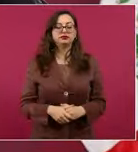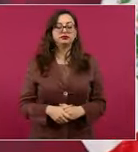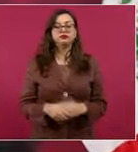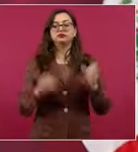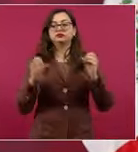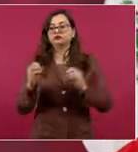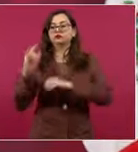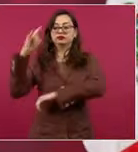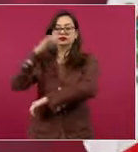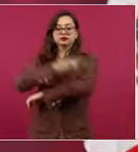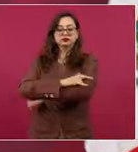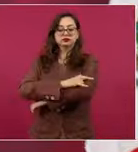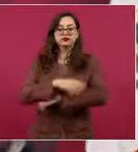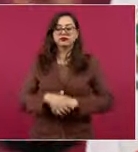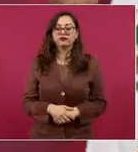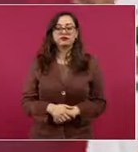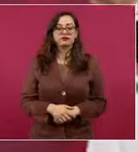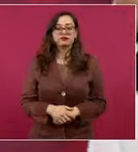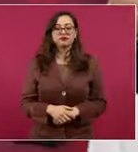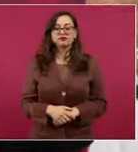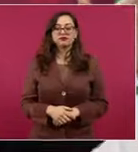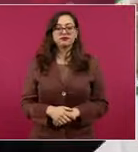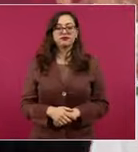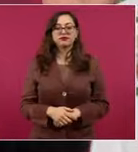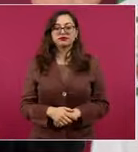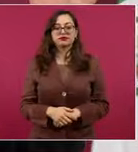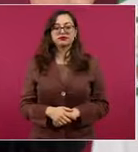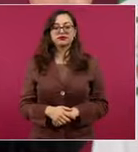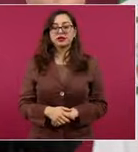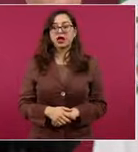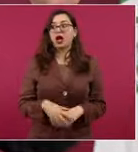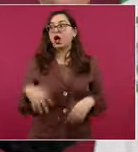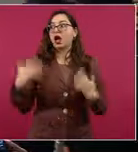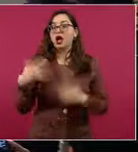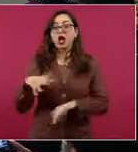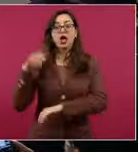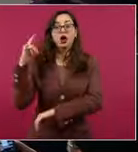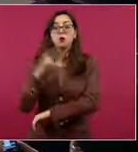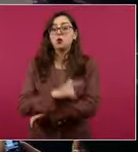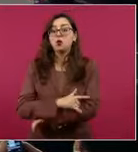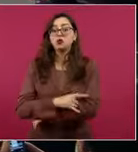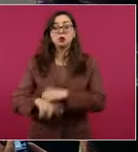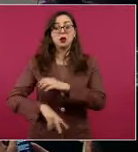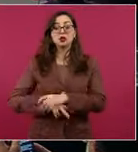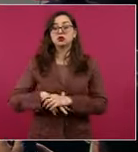el aeropuerto. Ahí espantan, ahí no llega nadie.